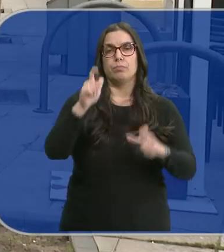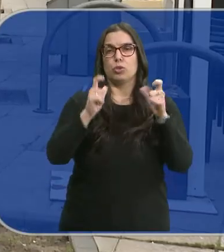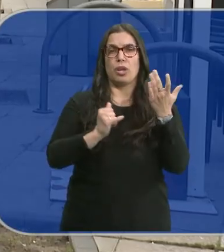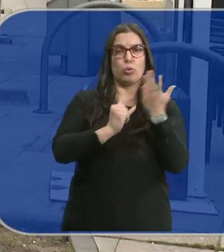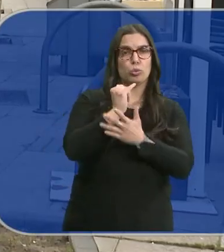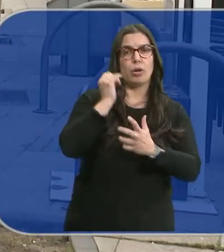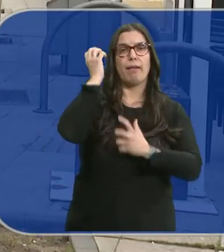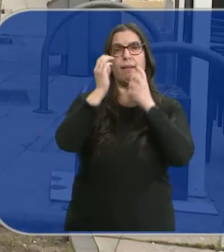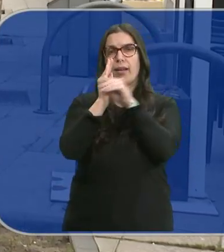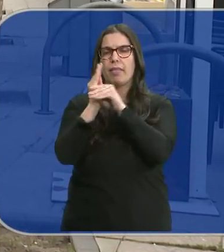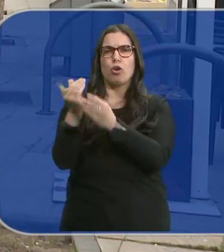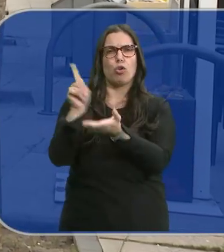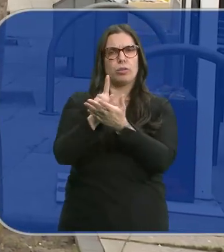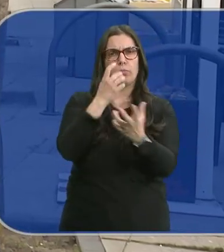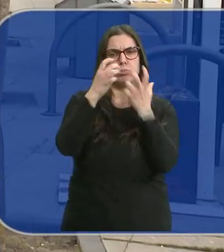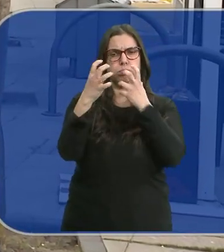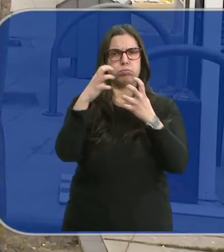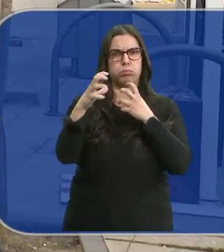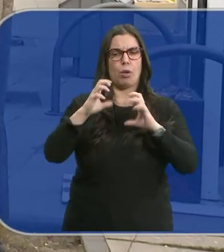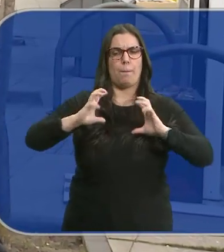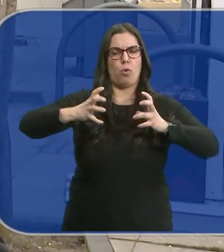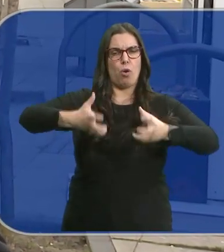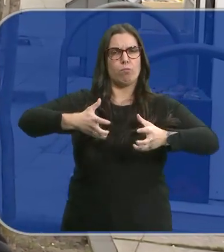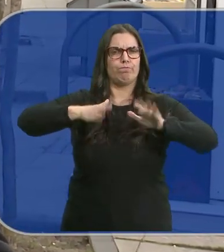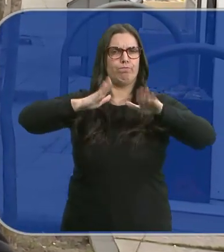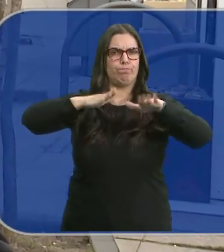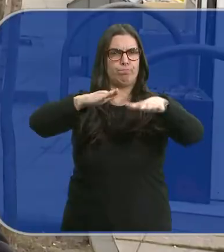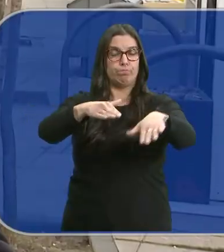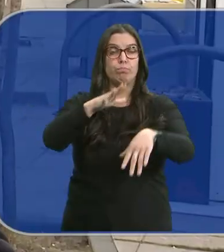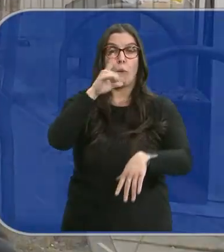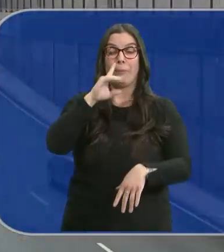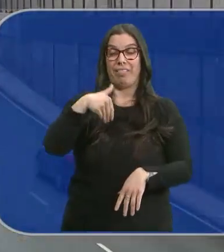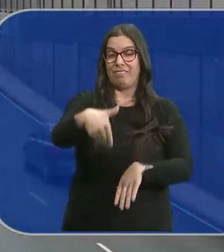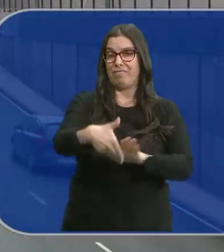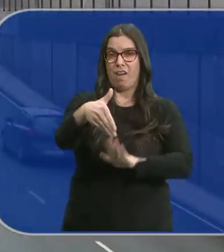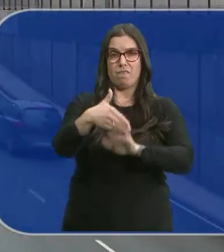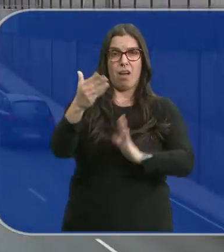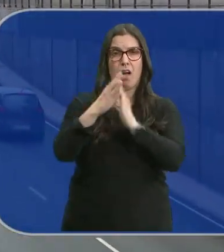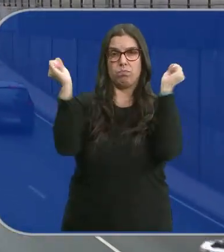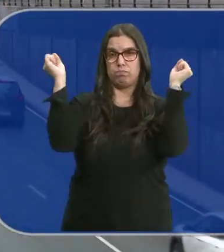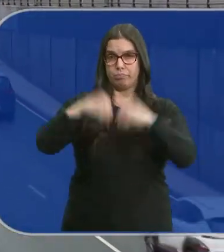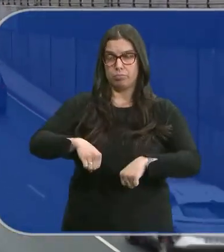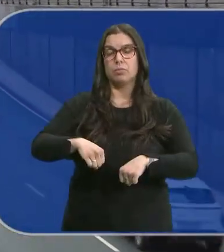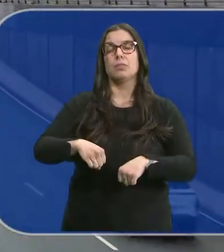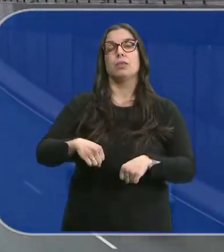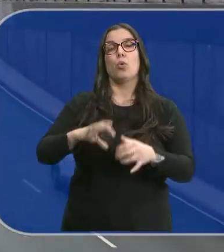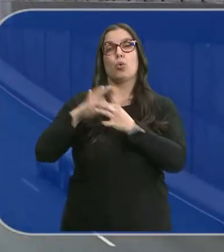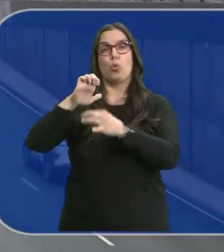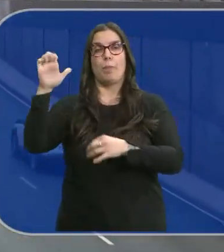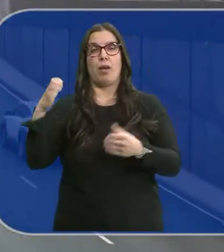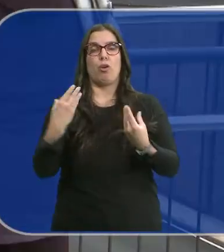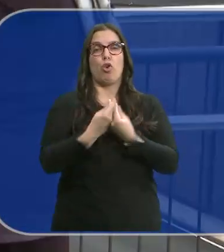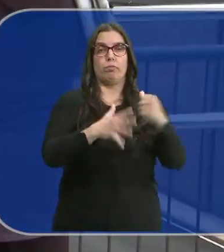Agricultores y ganaderos vuelven a salir a la calle con sus tractores para protestar por el previsible acuerdo entre la Unión Europea y Mercosur. Señalan que es